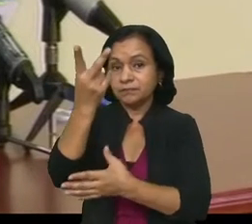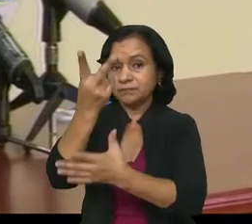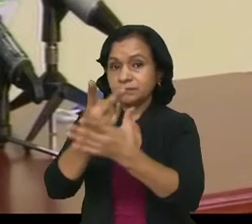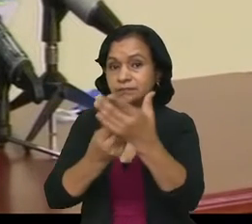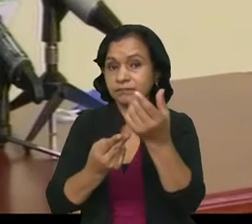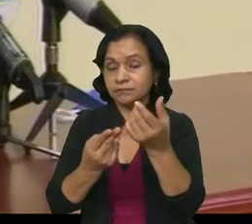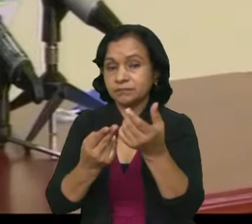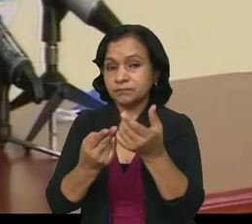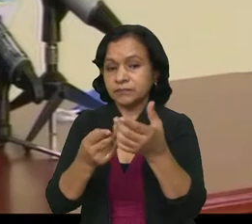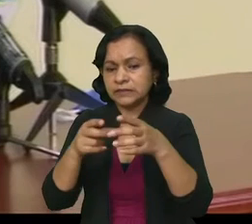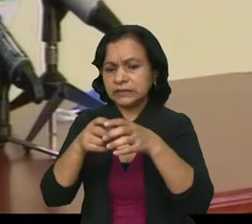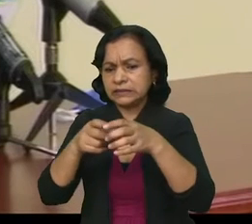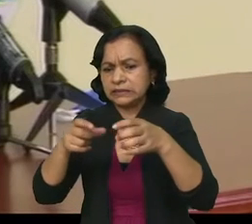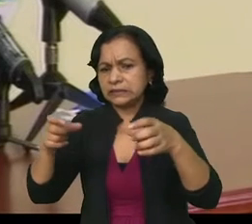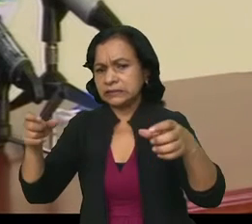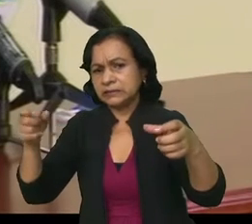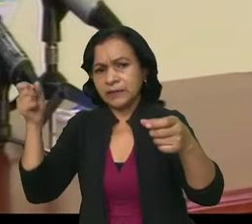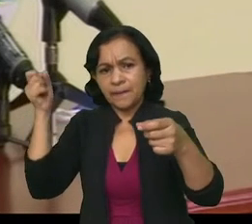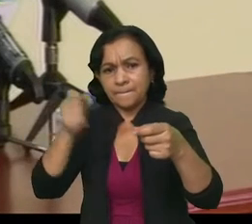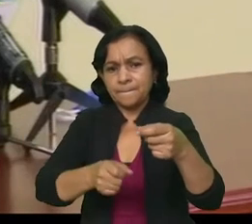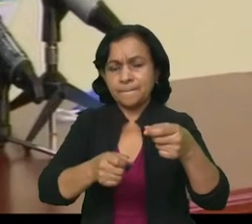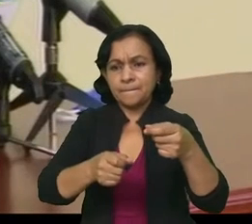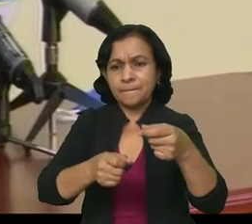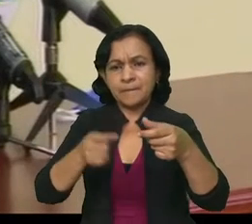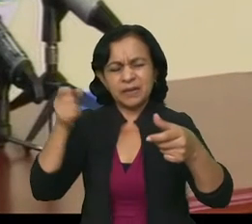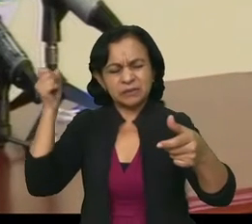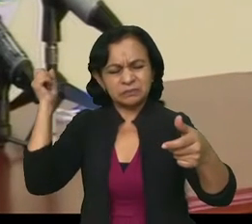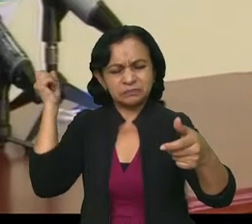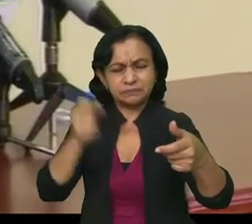con trozos de madera, palos de escoba.